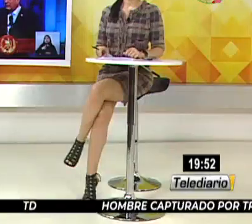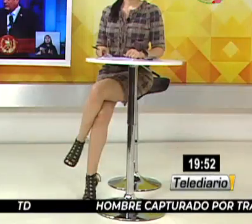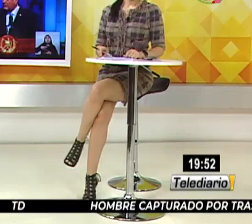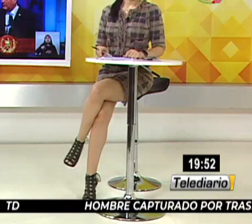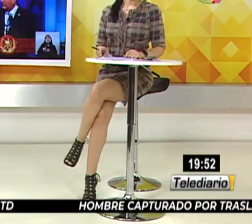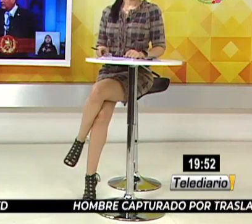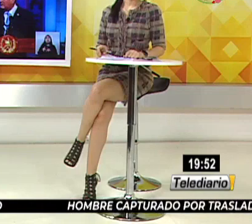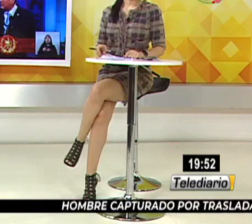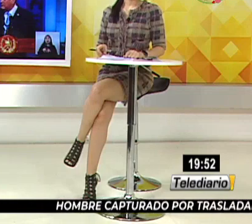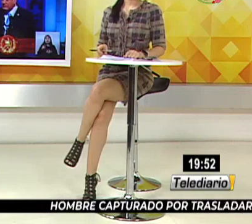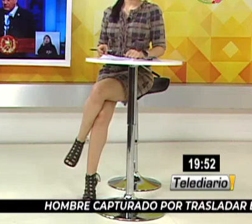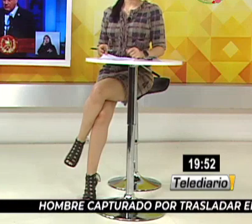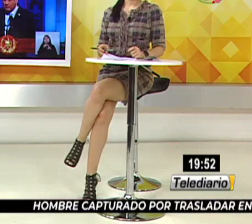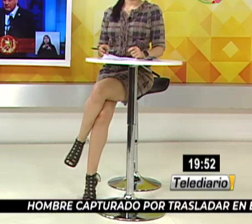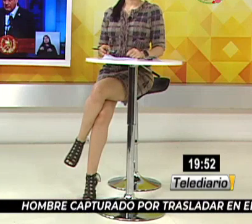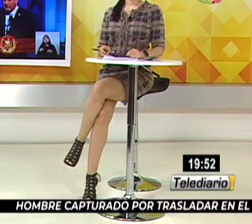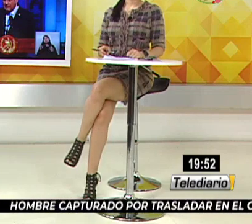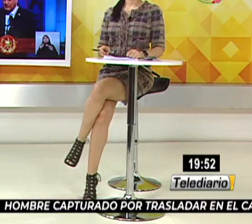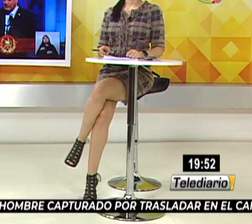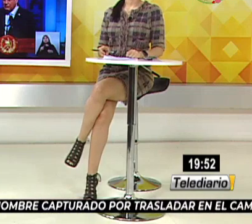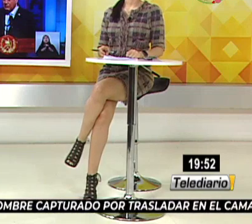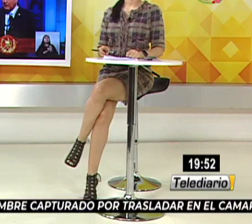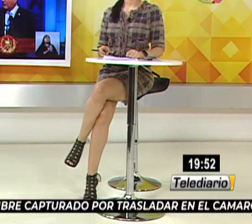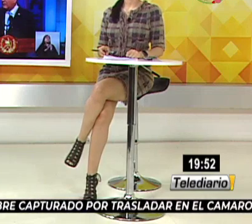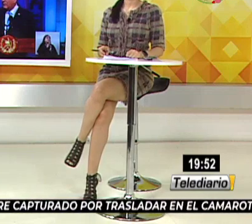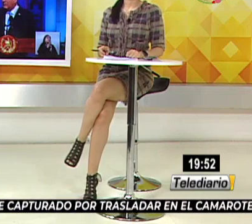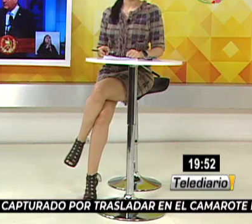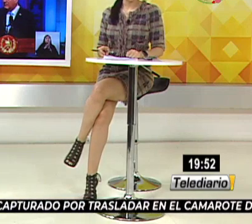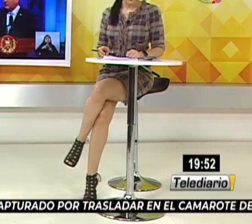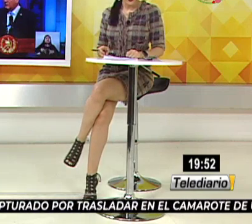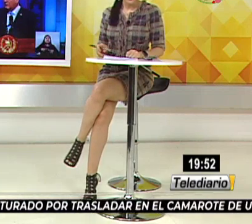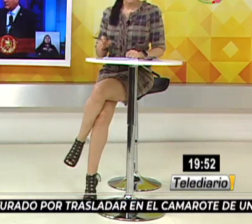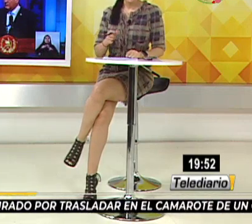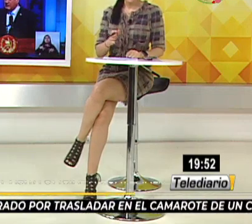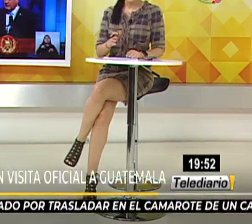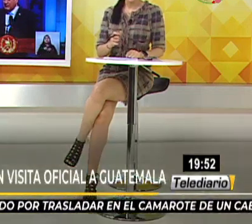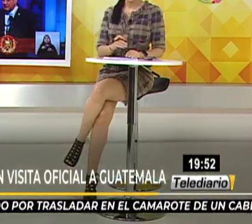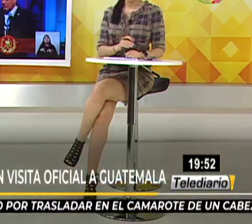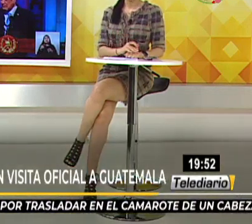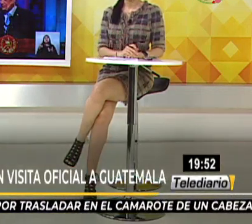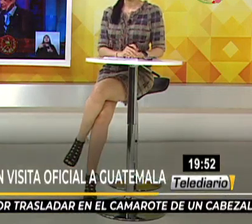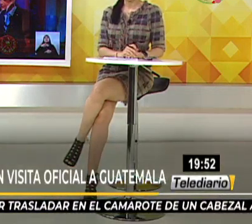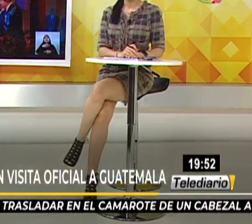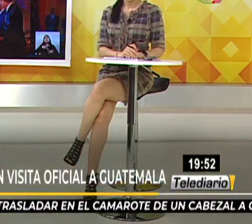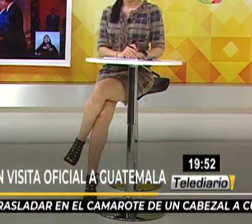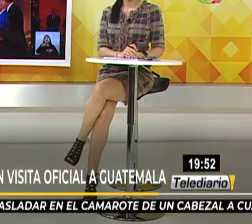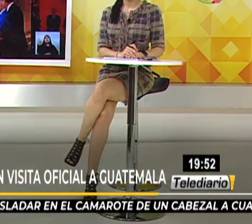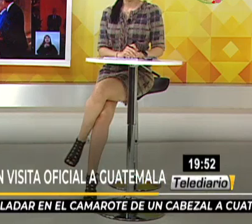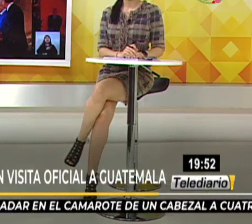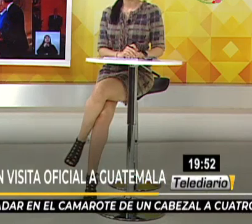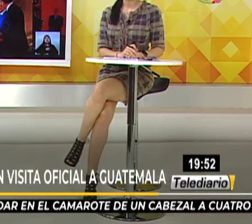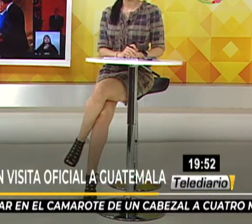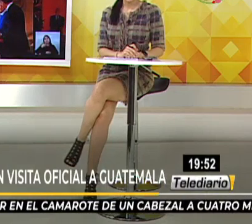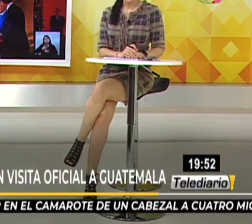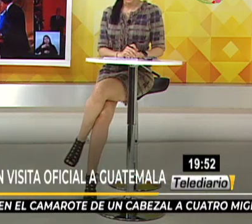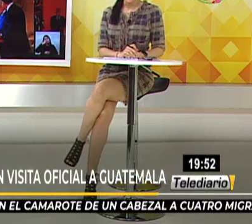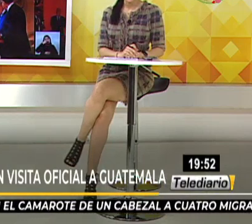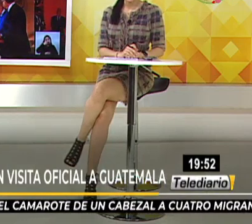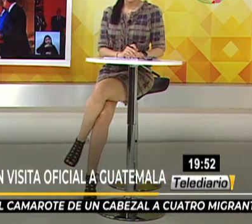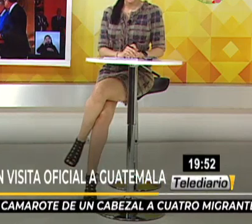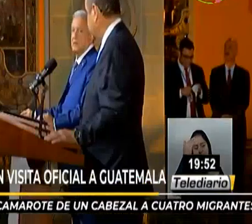y las damos una vez más hasta el palacio nacional de la cultura en donde continúa en desarrollo este encuentro bilateral entre los mandatarios